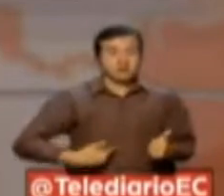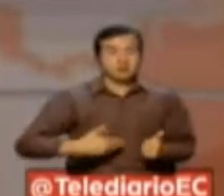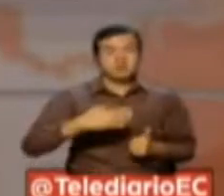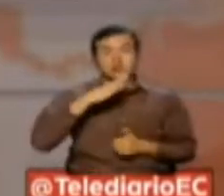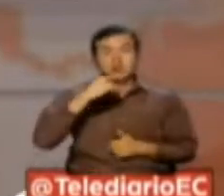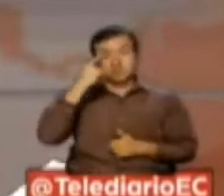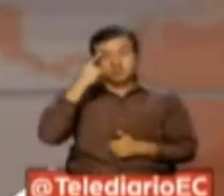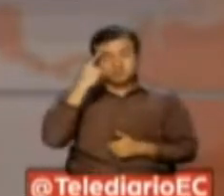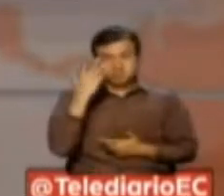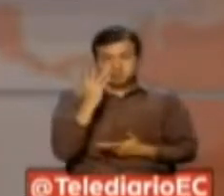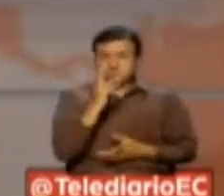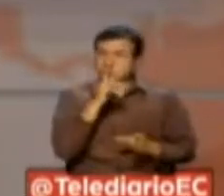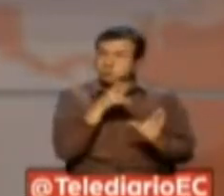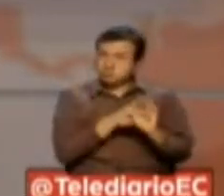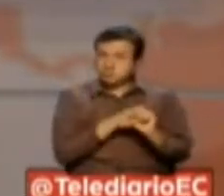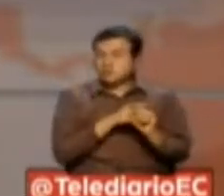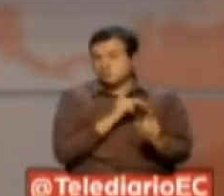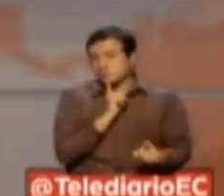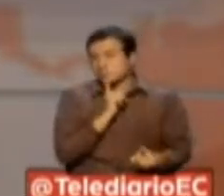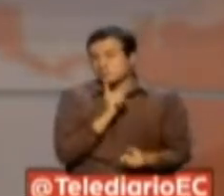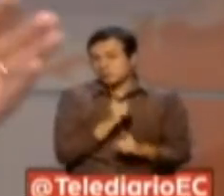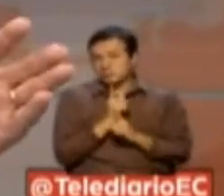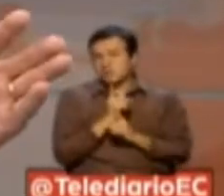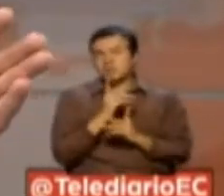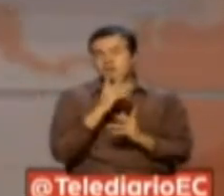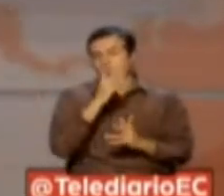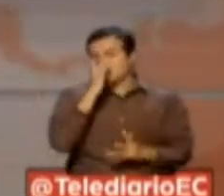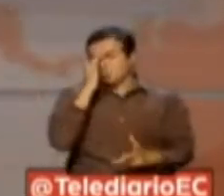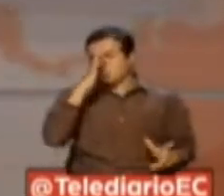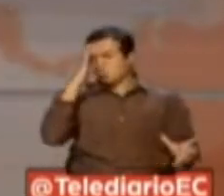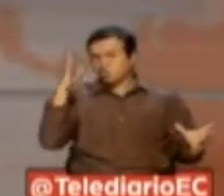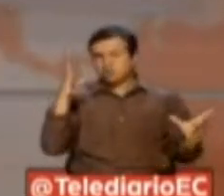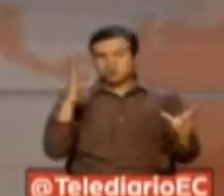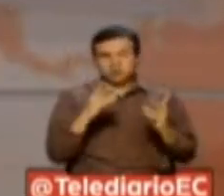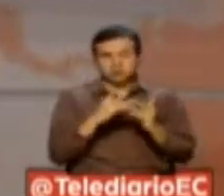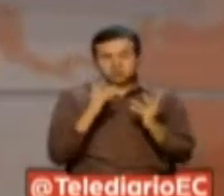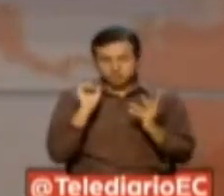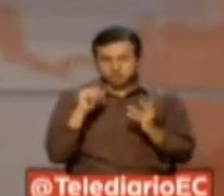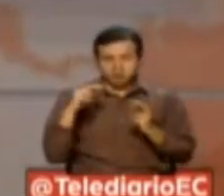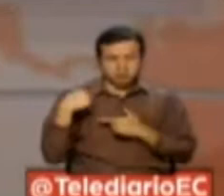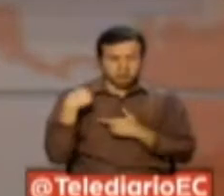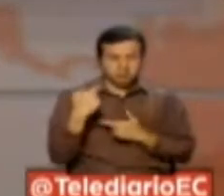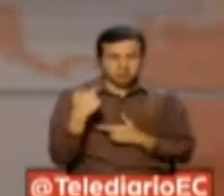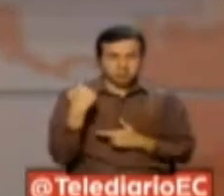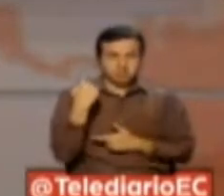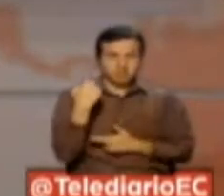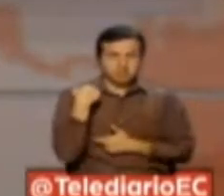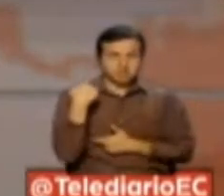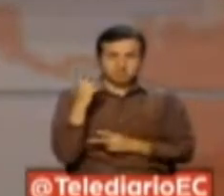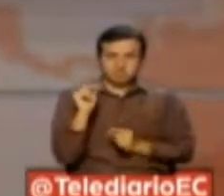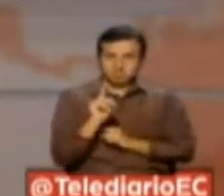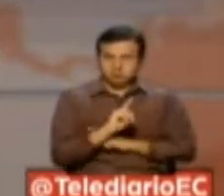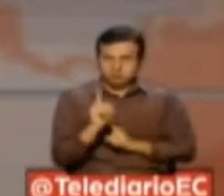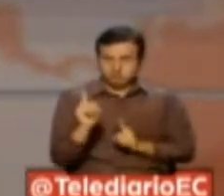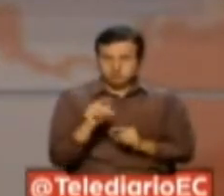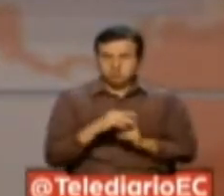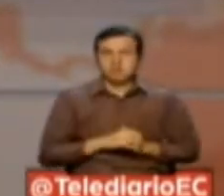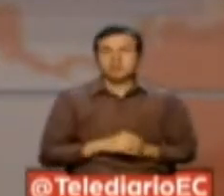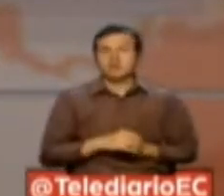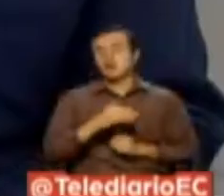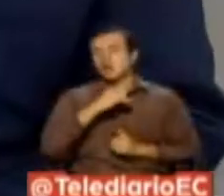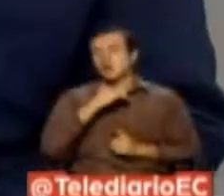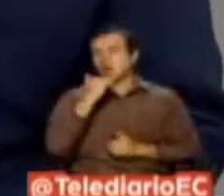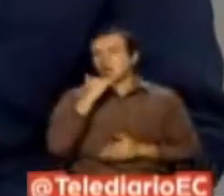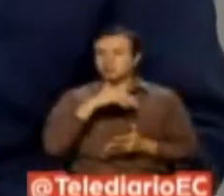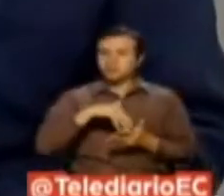está implicado obviamente porque todo se puede delegar menos la responsabilidad usted cree que cabe